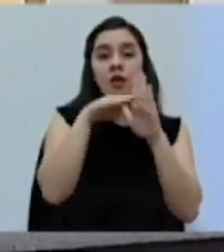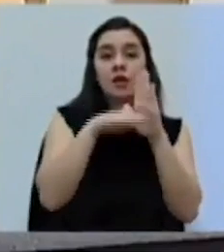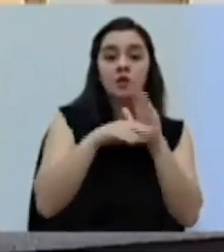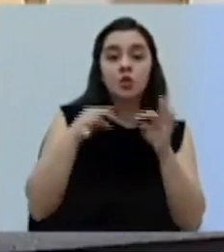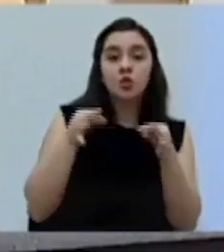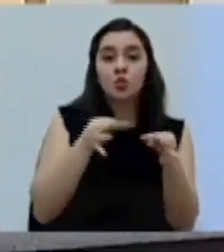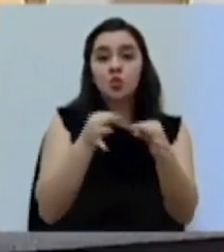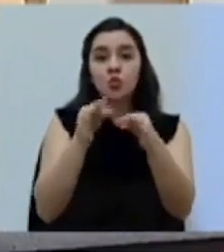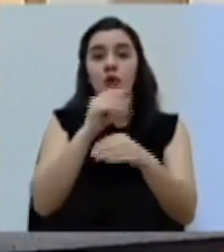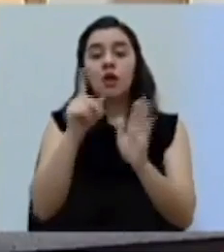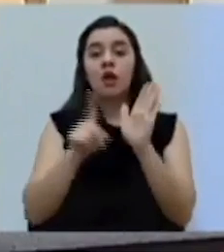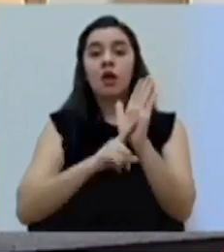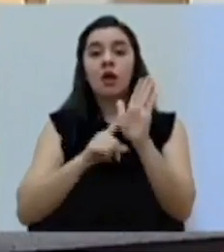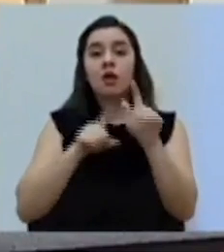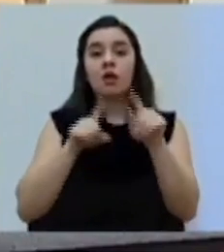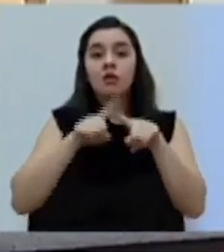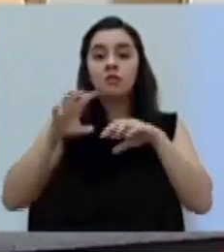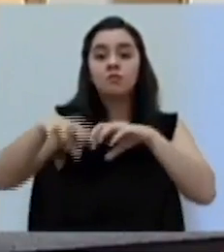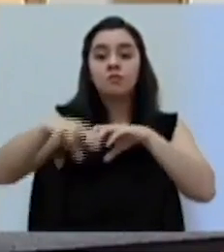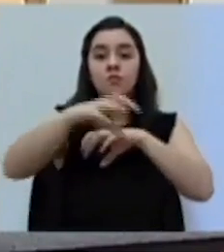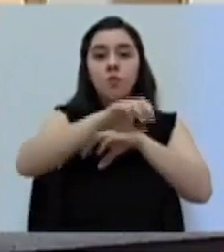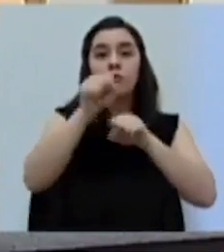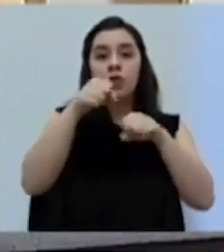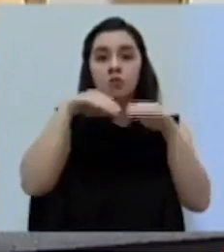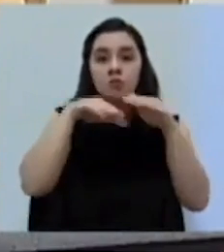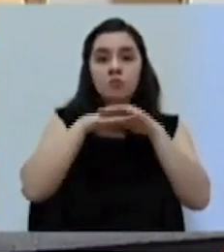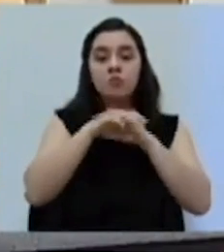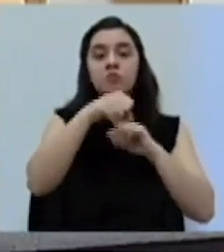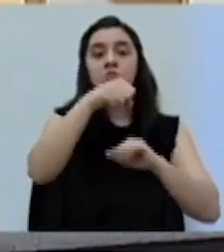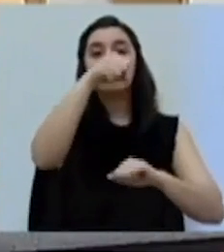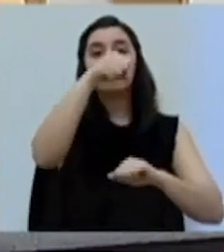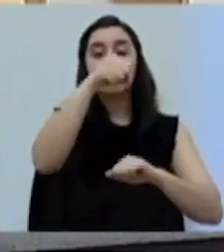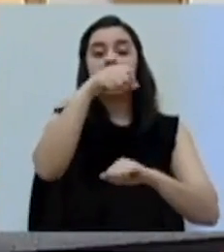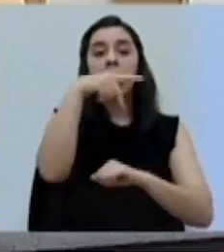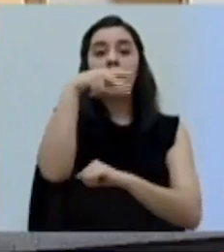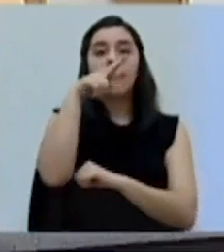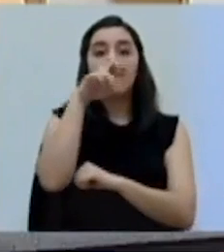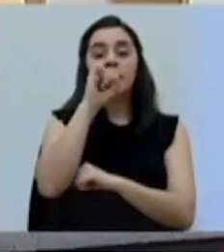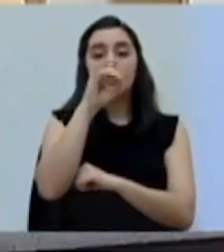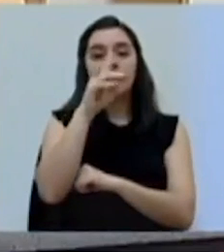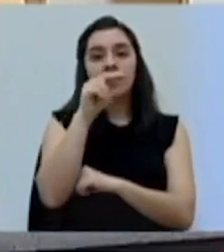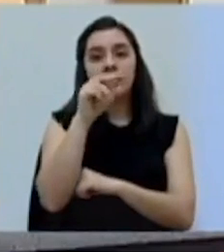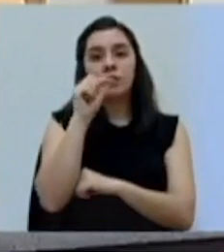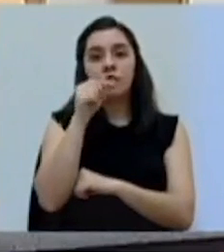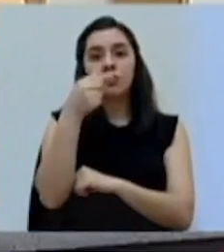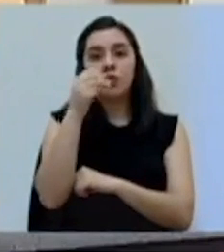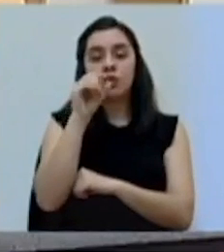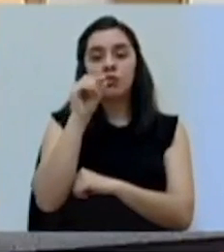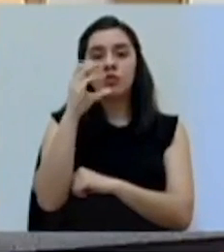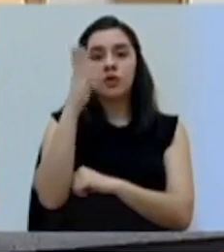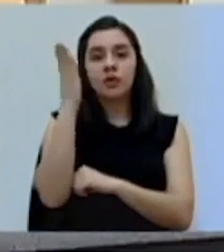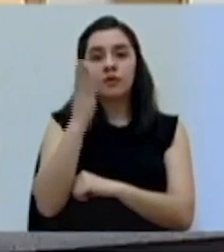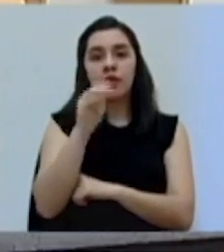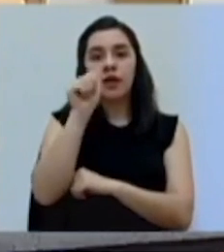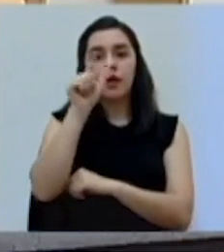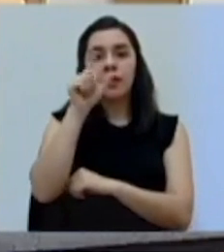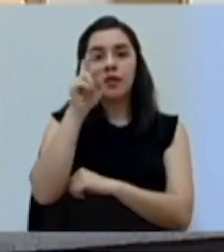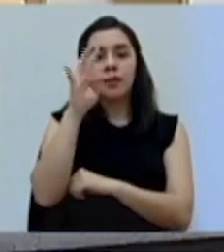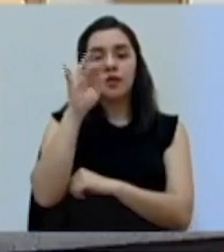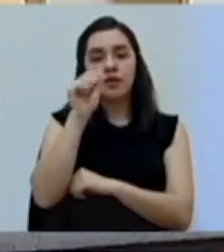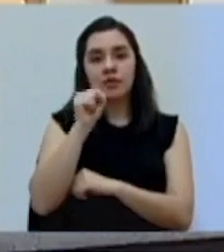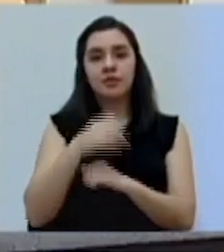turísticos y alertas en los distintos cantones, puede visitar el sitio presidencia.go.cr barra inclinada